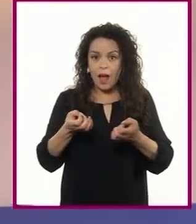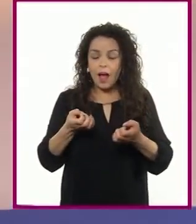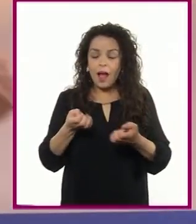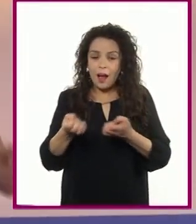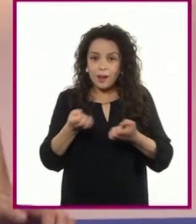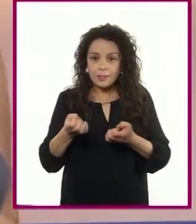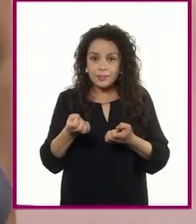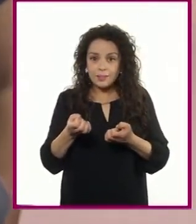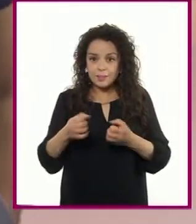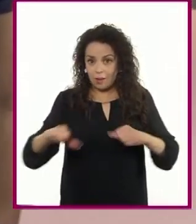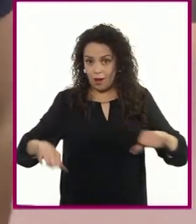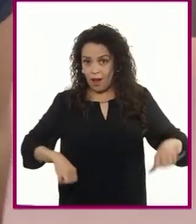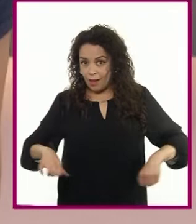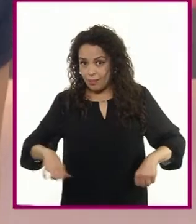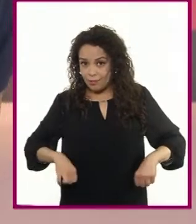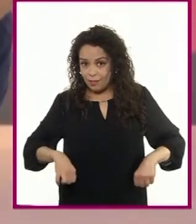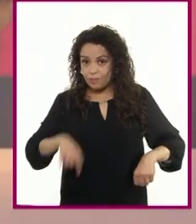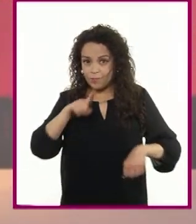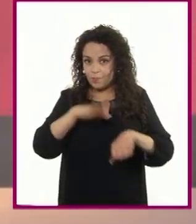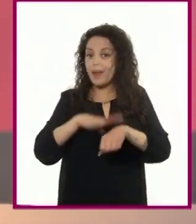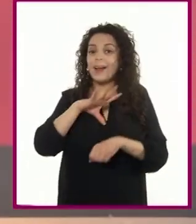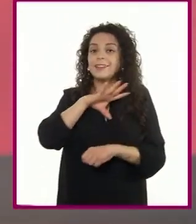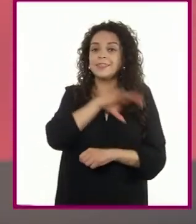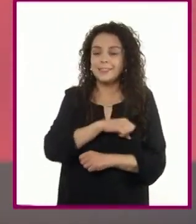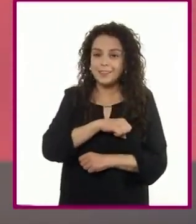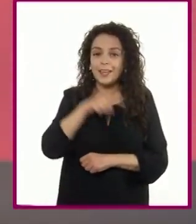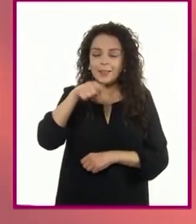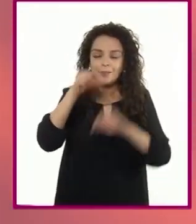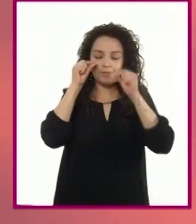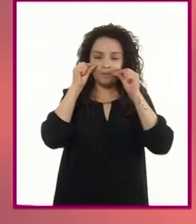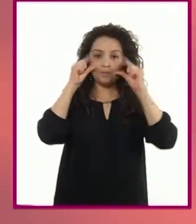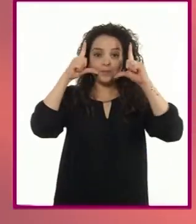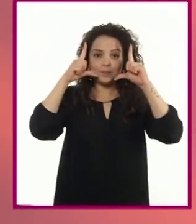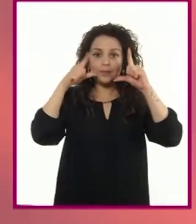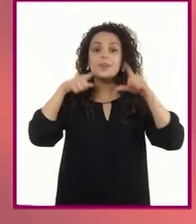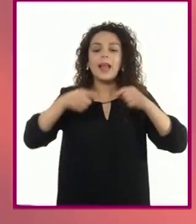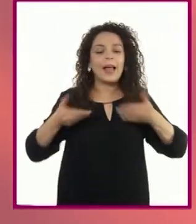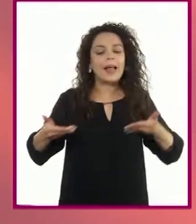ojos, anoten sus reflexiones y compártanlas en familia.